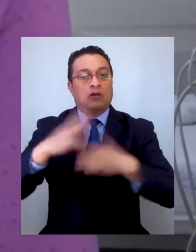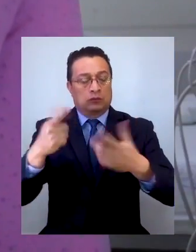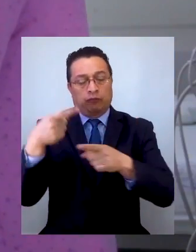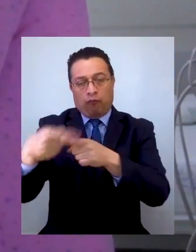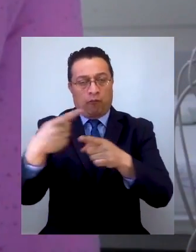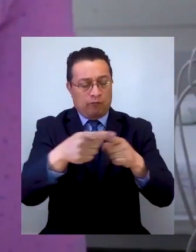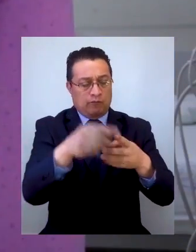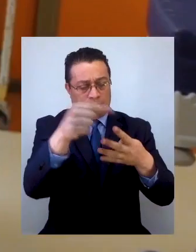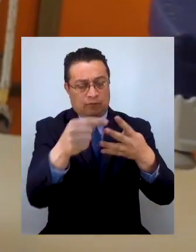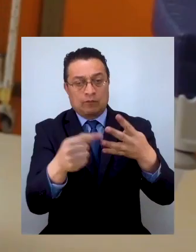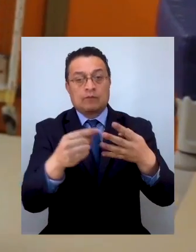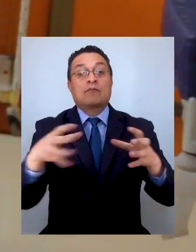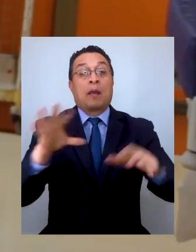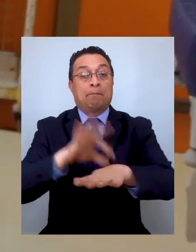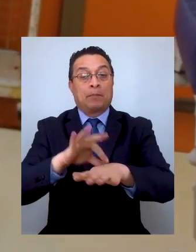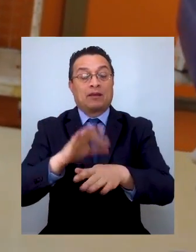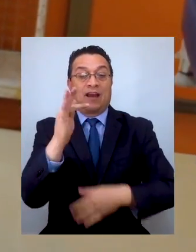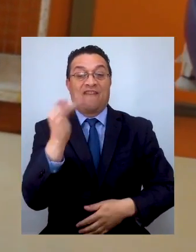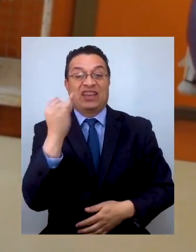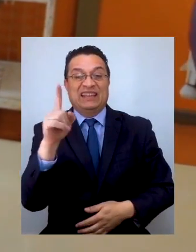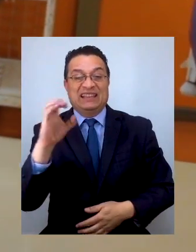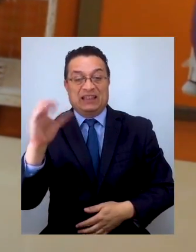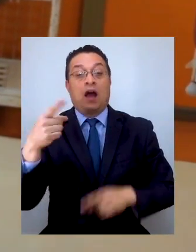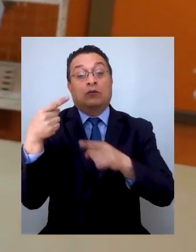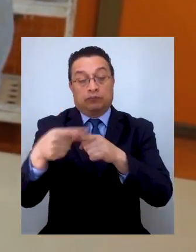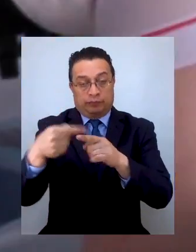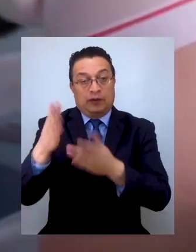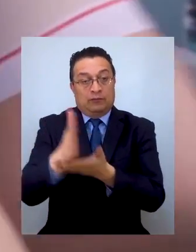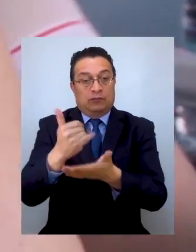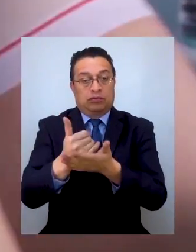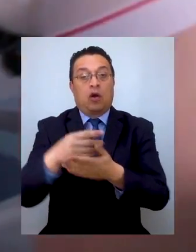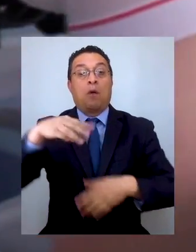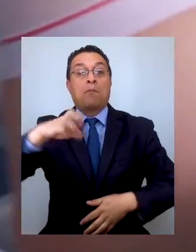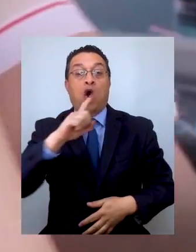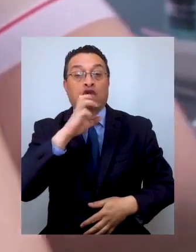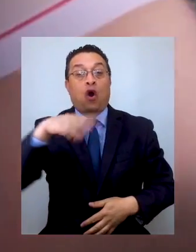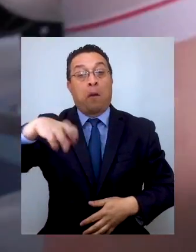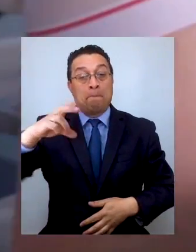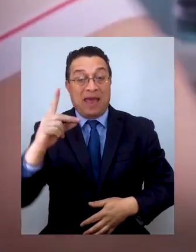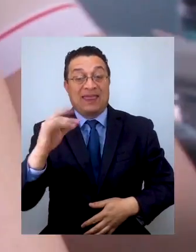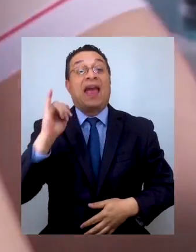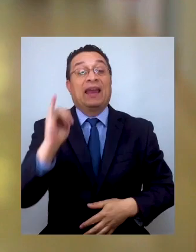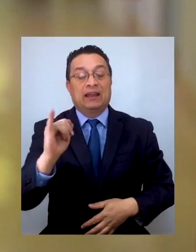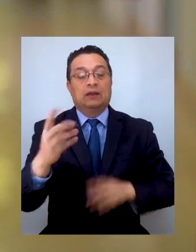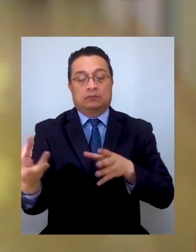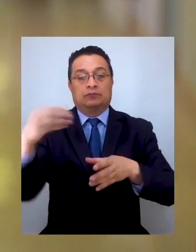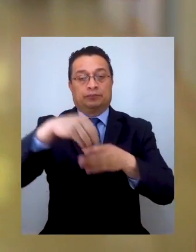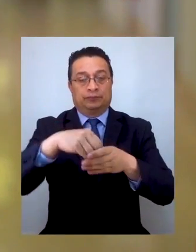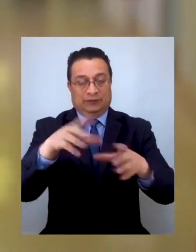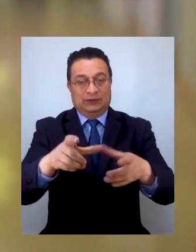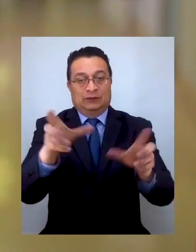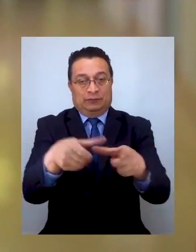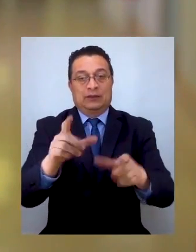trabajo transdisciplinar con el equipo de medicina física, incorporando distintas estrategias como Motomed y la incorporación